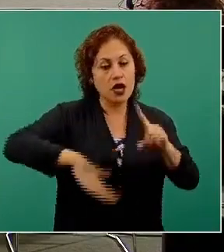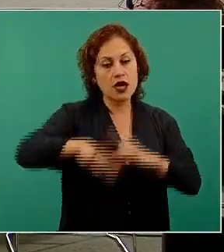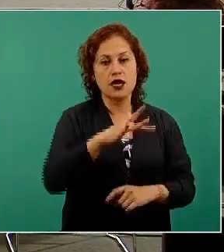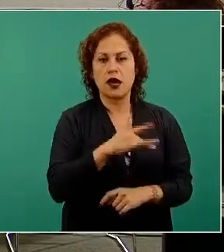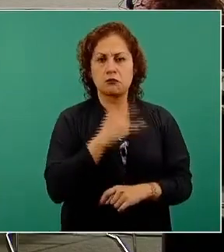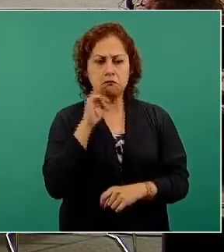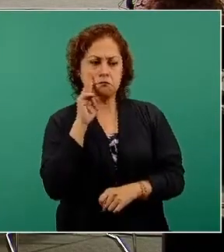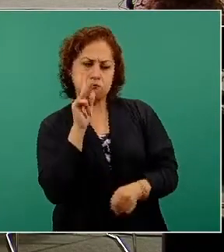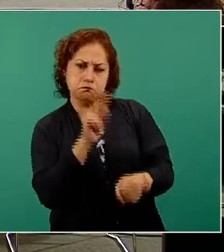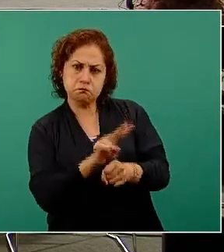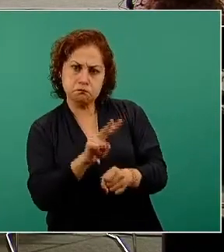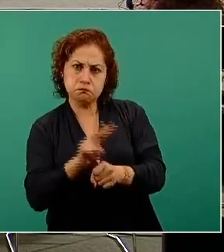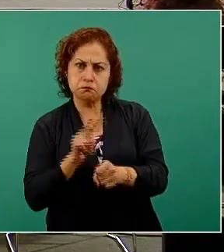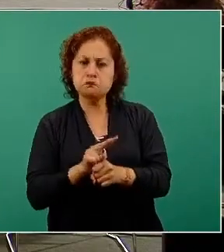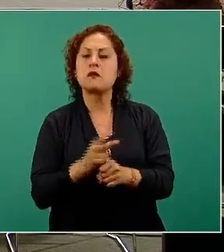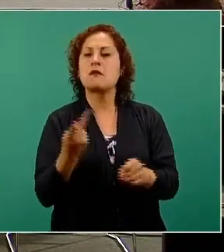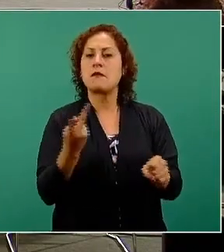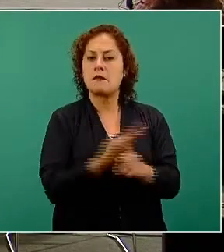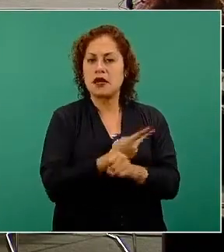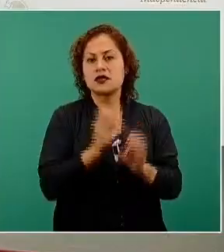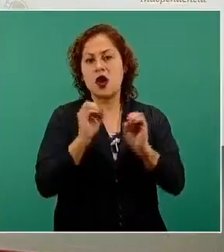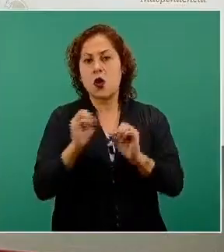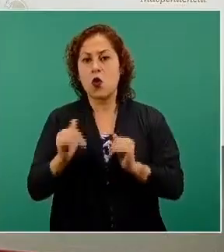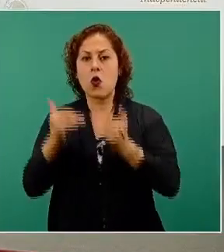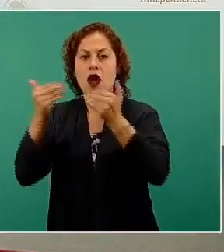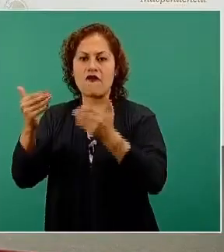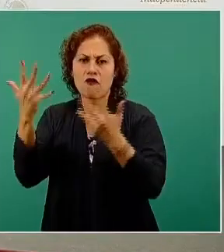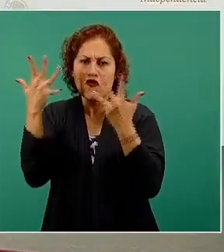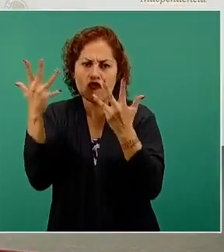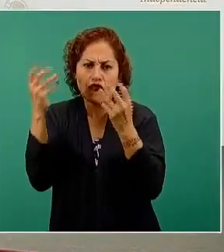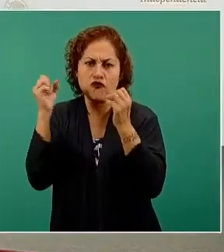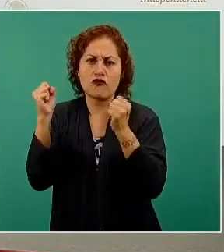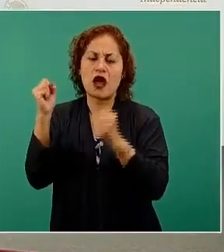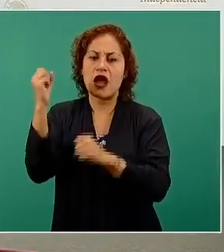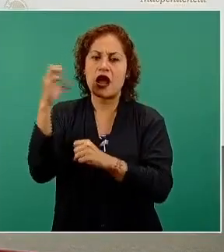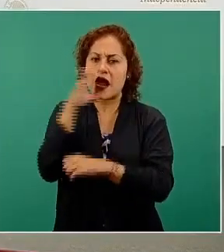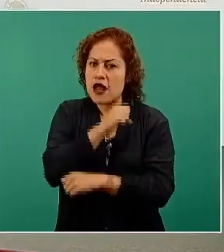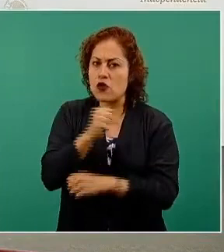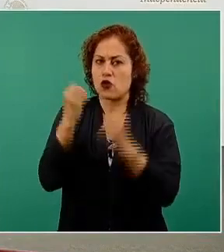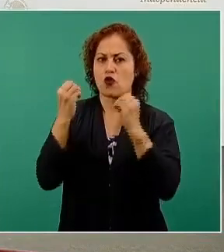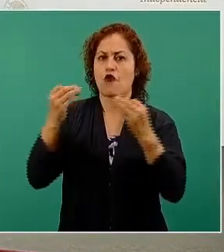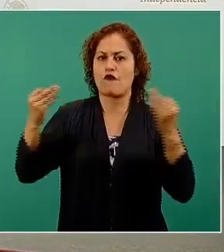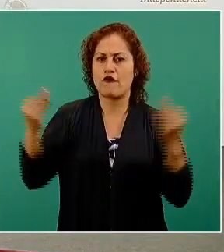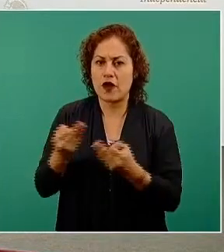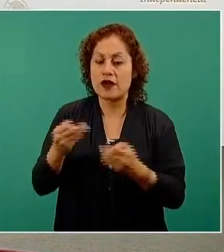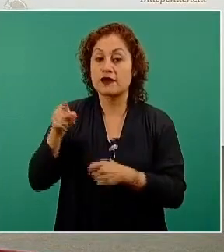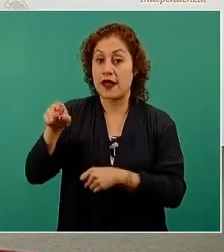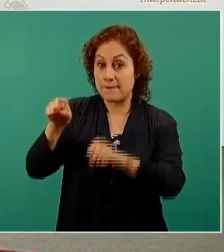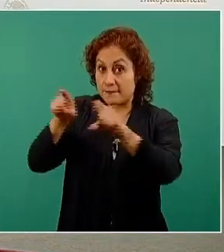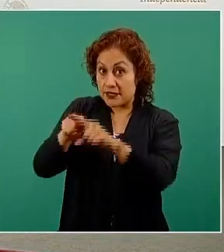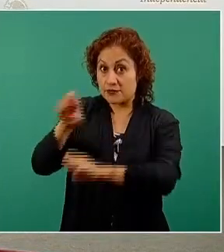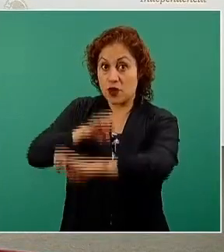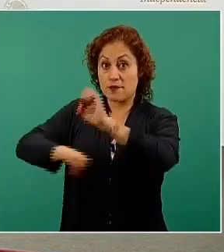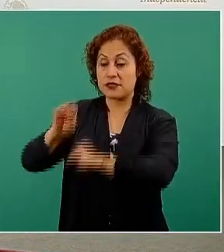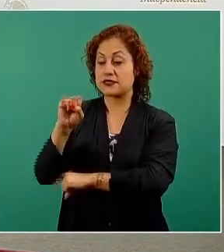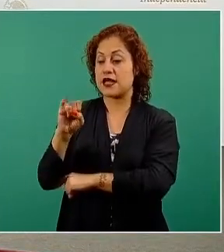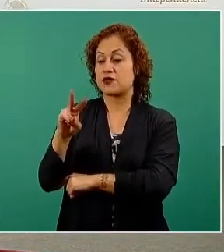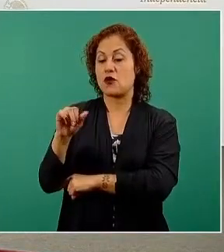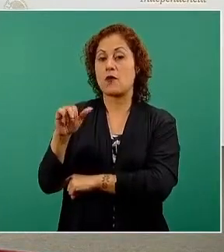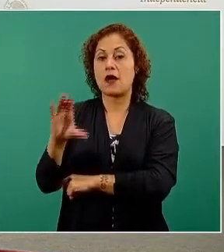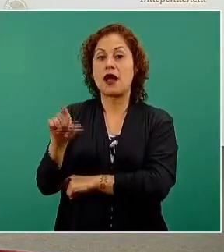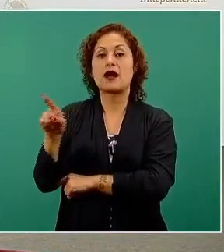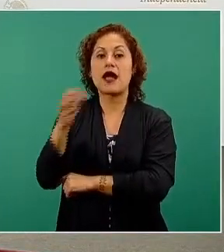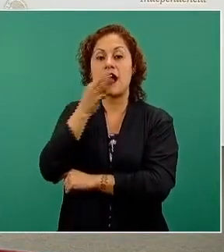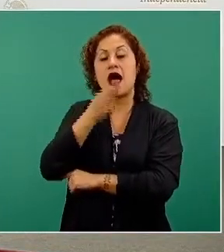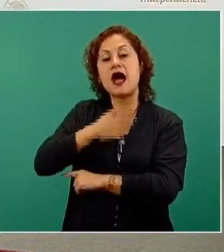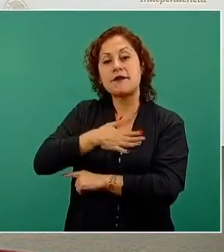a temperaturas extremas, y en este caso, en el de Sinovac, tenemos la evidencia de Sinovac mismo que nos manden las pruebas, de